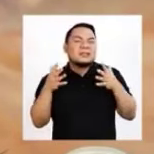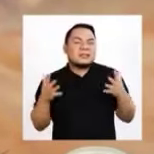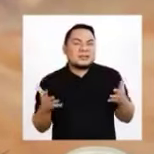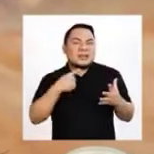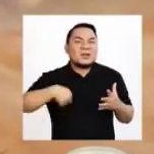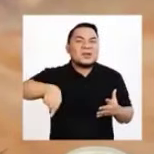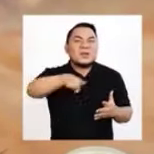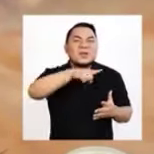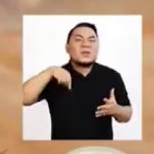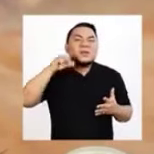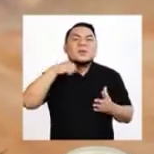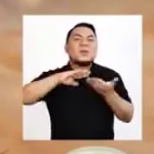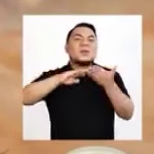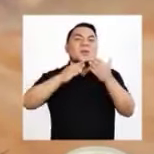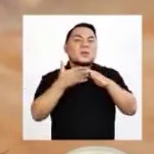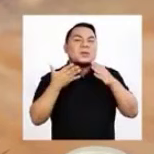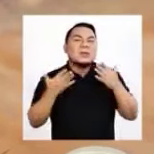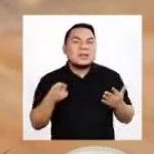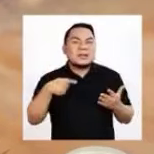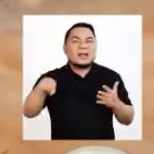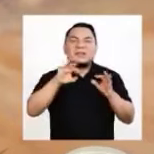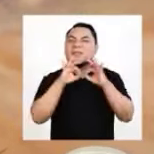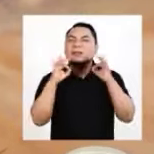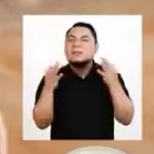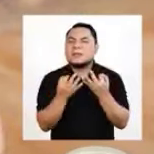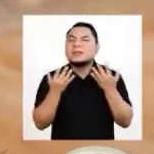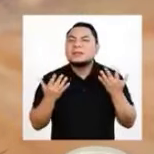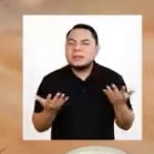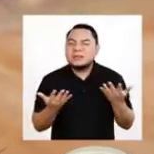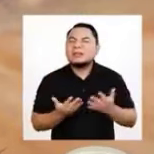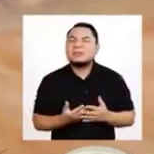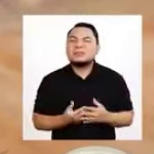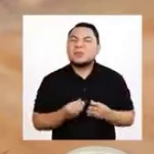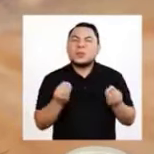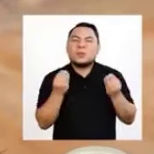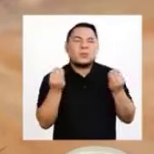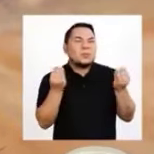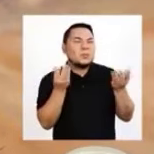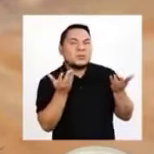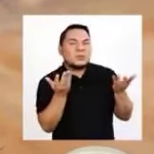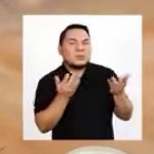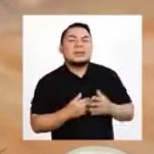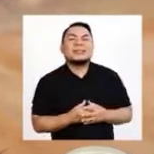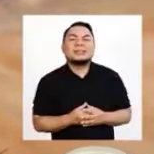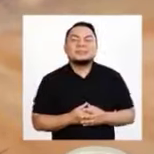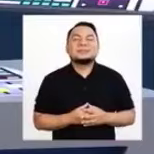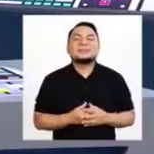afecte tanto a nuestra comunidad y a nuestras familias?